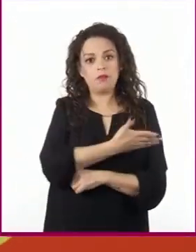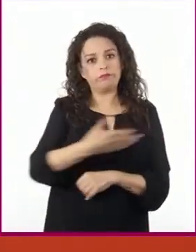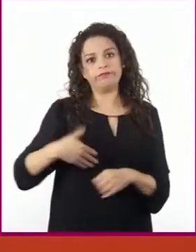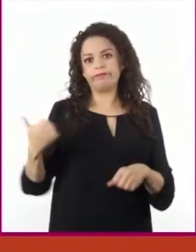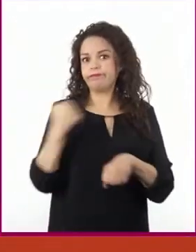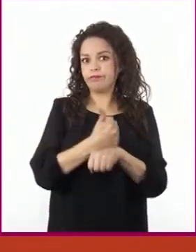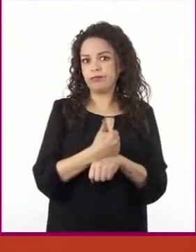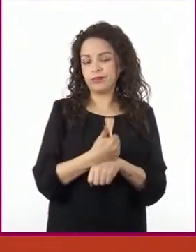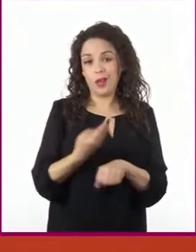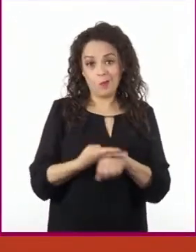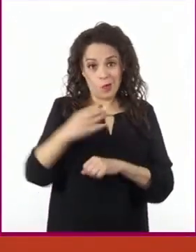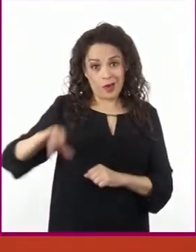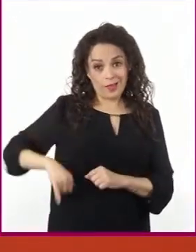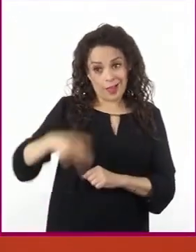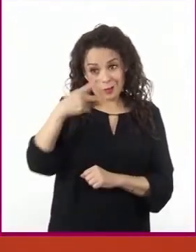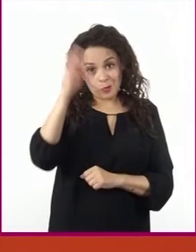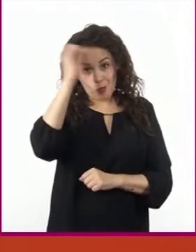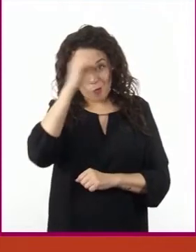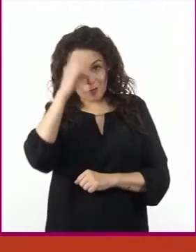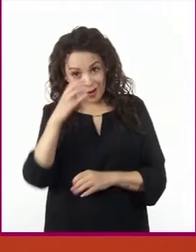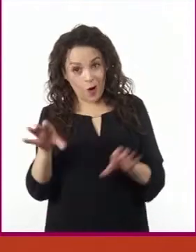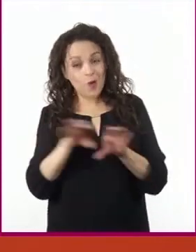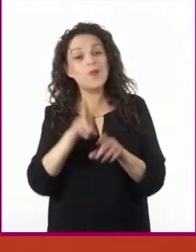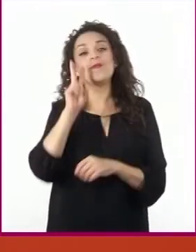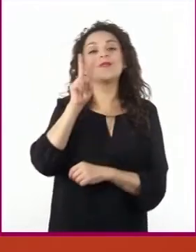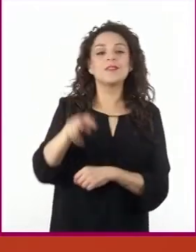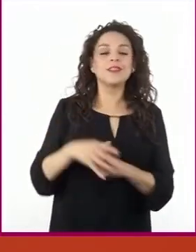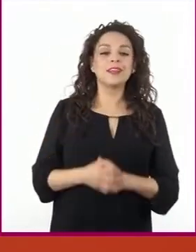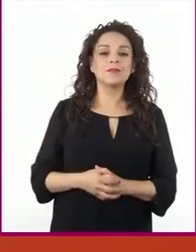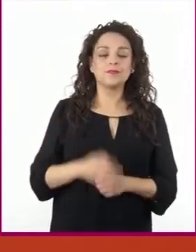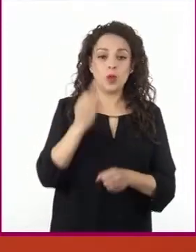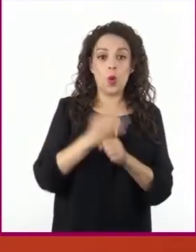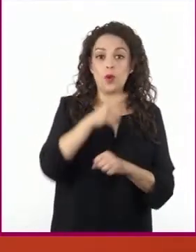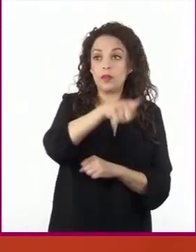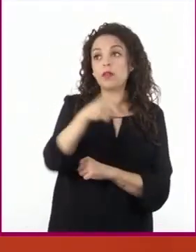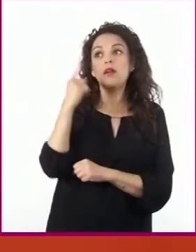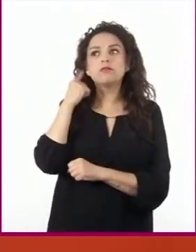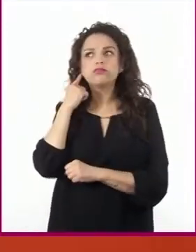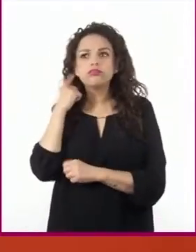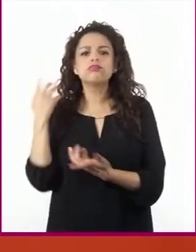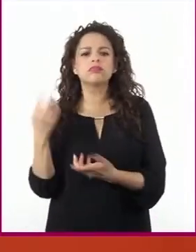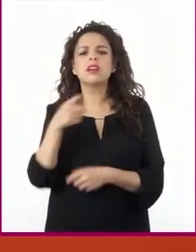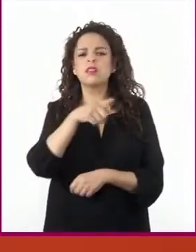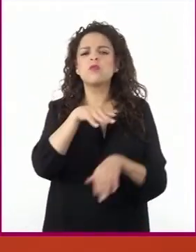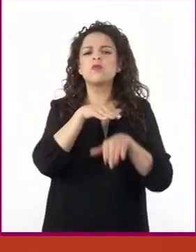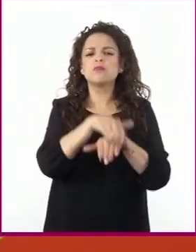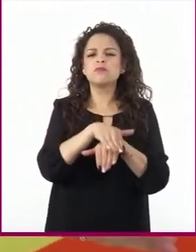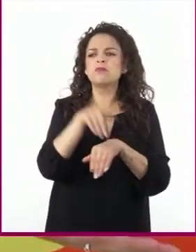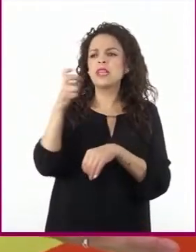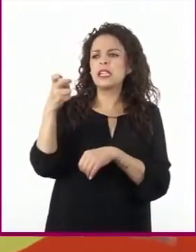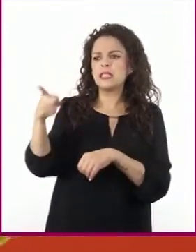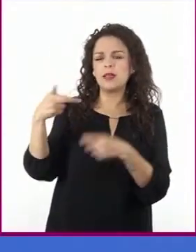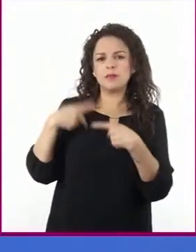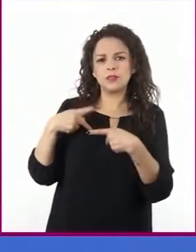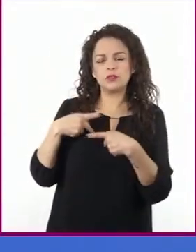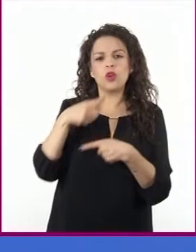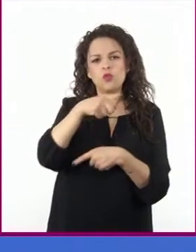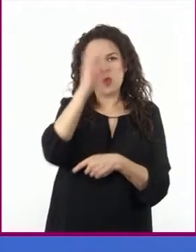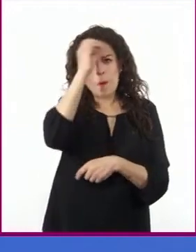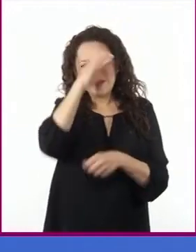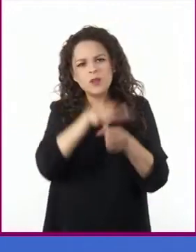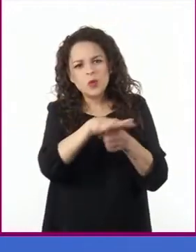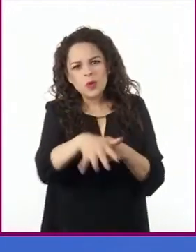Interesantes opiniones, ¿no creen? ¿Y ustedes, con lo que acaban de escuchar, qué opinan de la vida de este personaje?